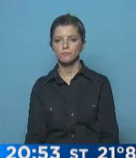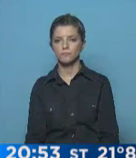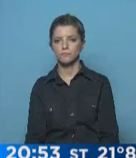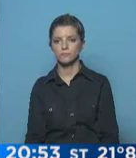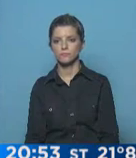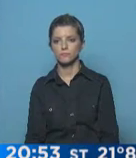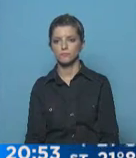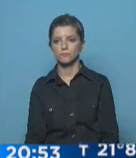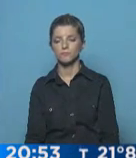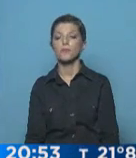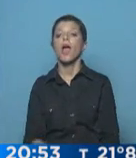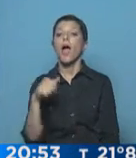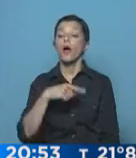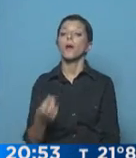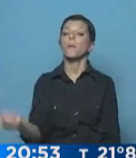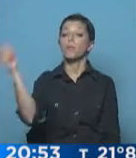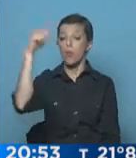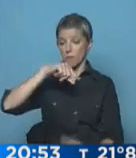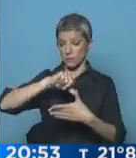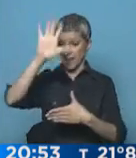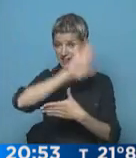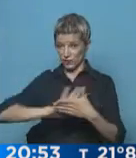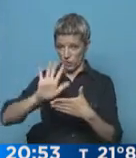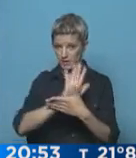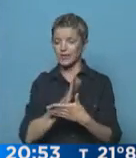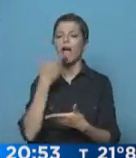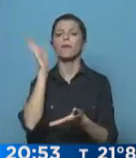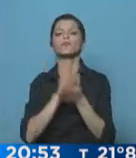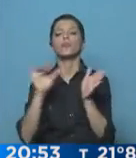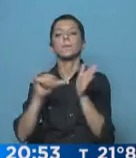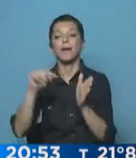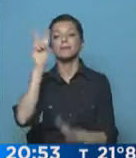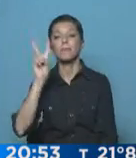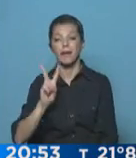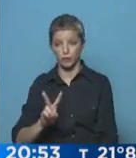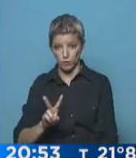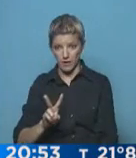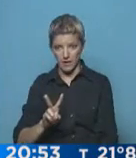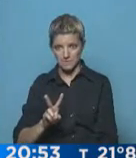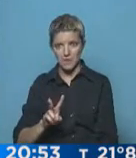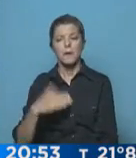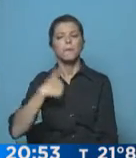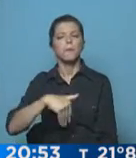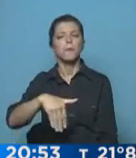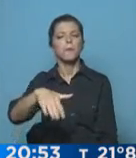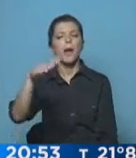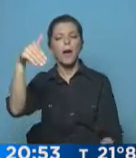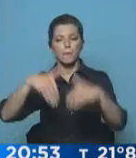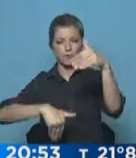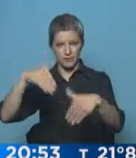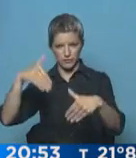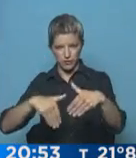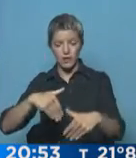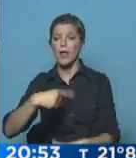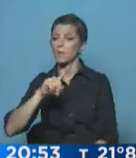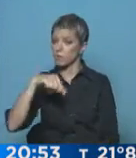y volvemos a nuestro continente para hablar de venezuela porque se está preparando de lobo se está preparando para lo que serán las elecciones de la asamblea nacional el próximo